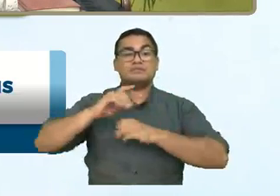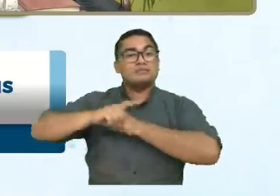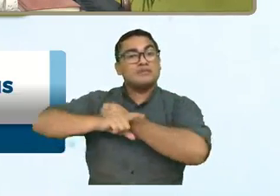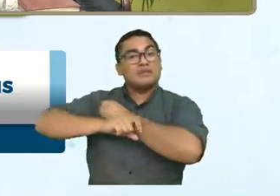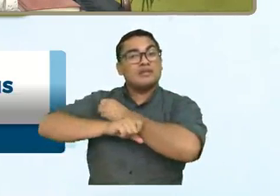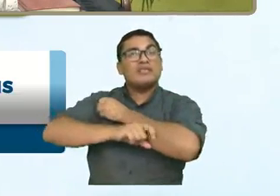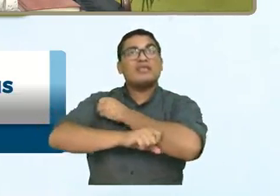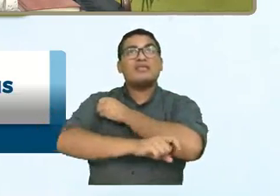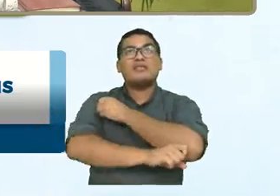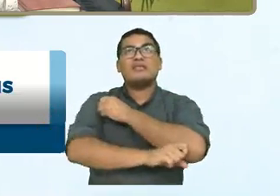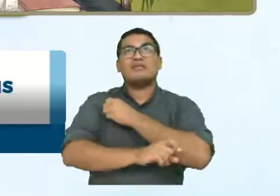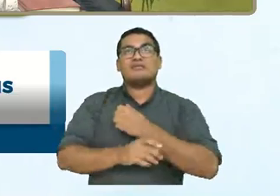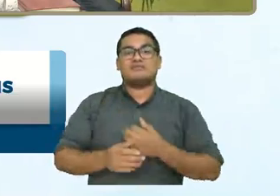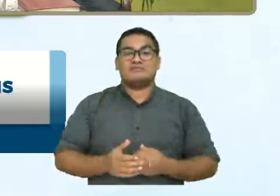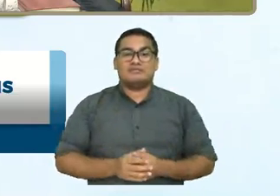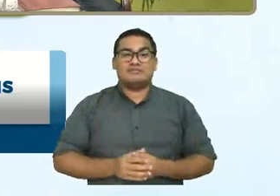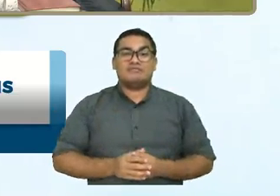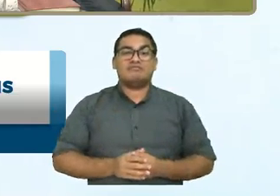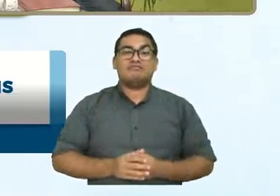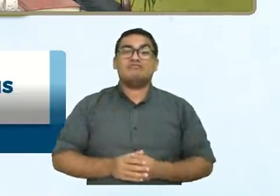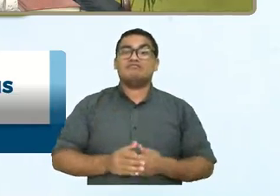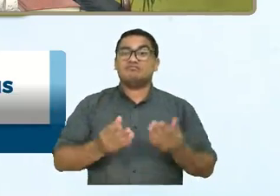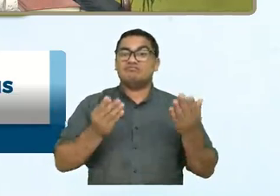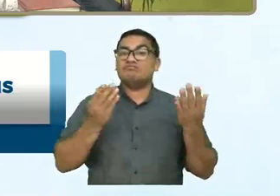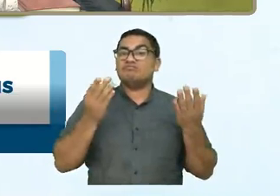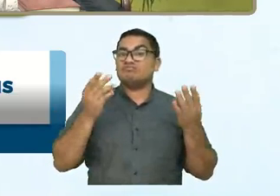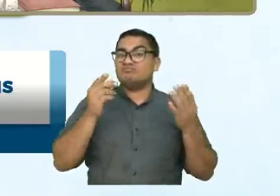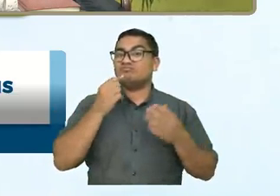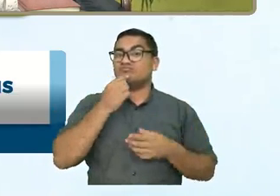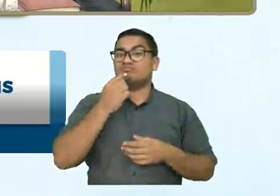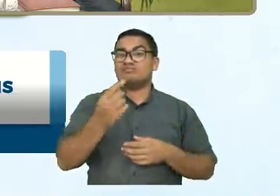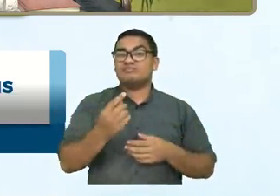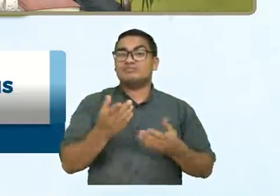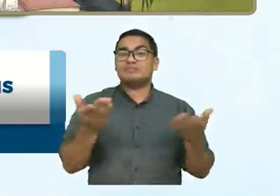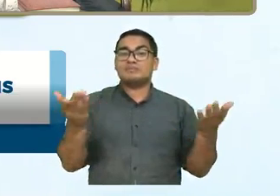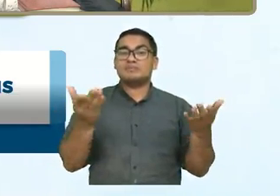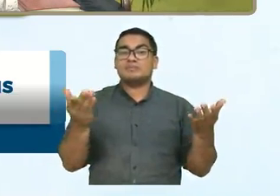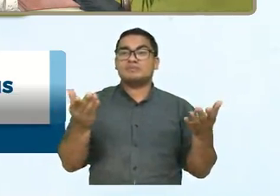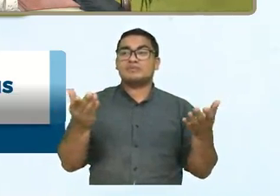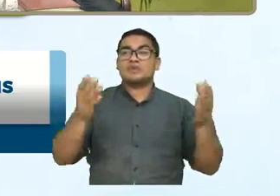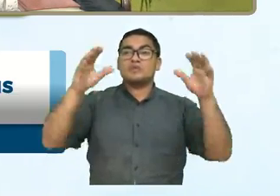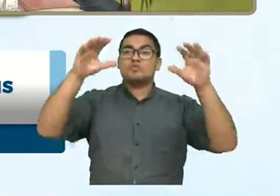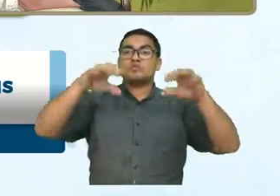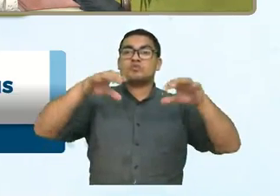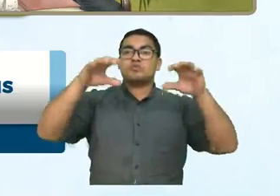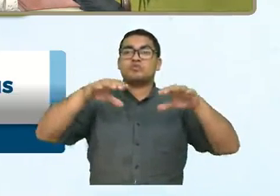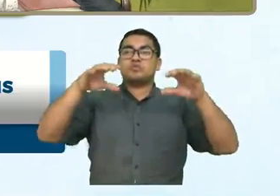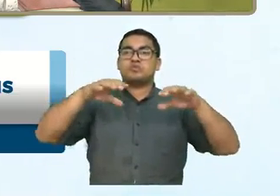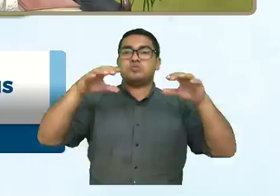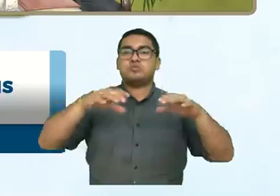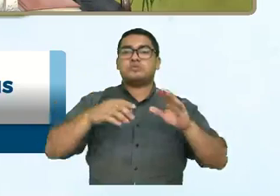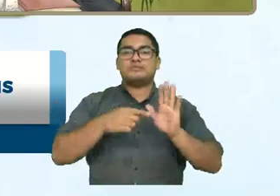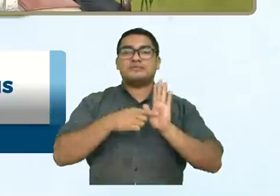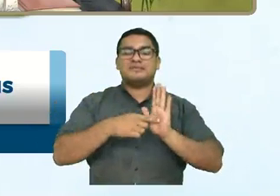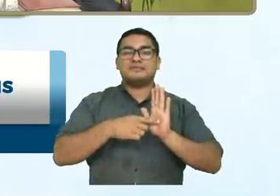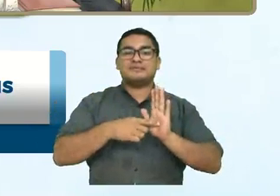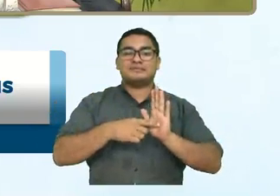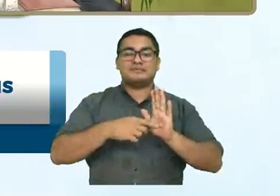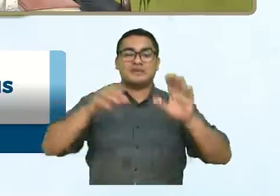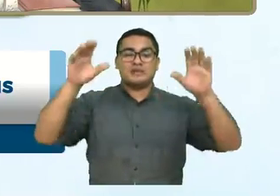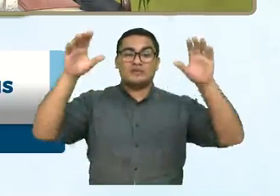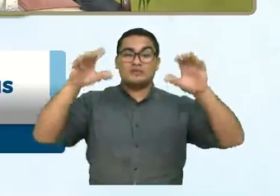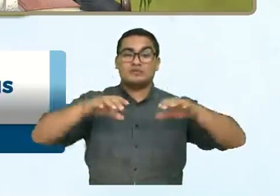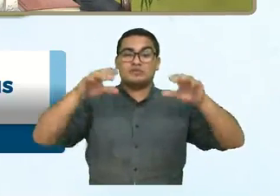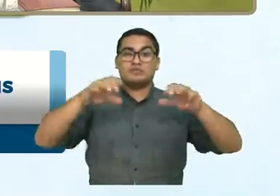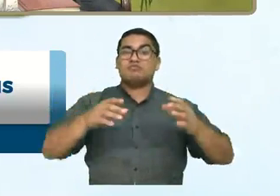los roedores, ¿verdad? Ese es el principal. Y lo asociamos esto con la lluvia, ¿por qué? Porque cuando llueve,